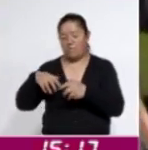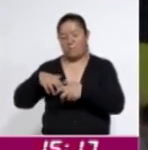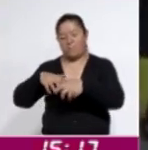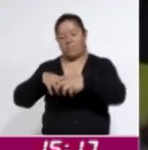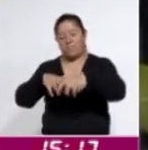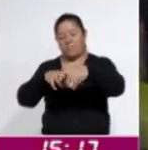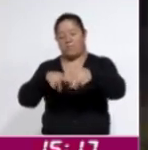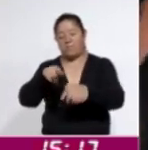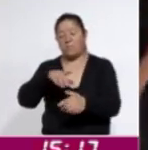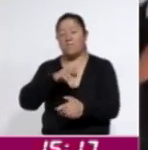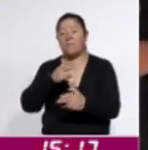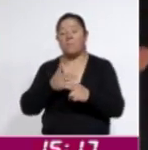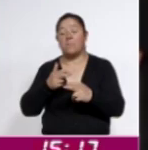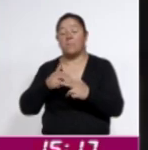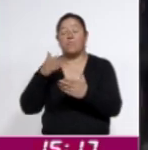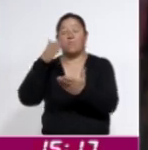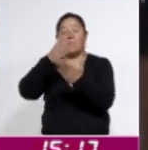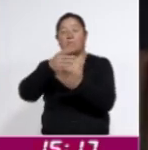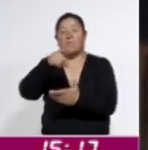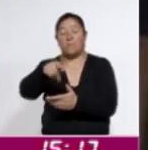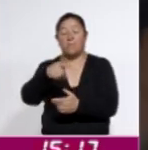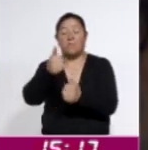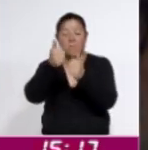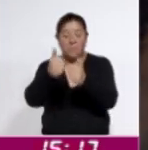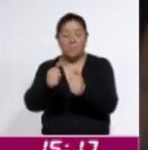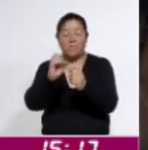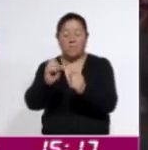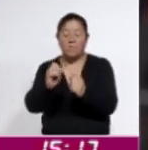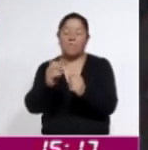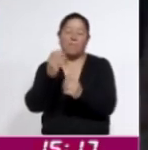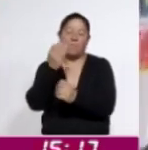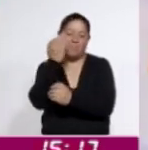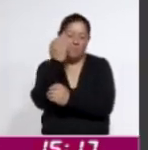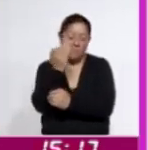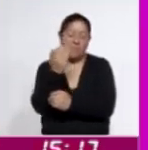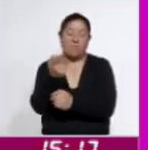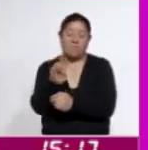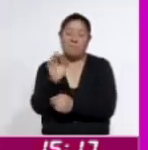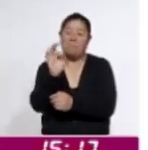destino, ya sea permanente o temporal, y en caso de retorno a su país de origen.